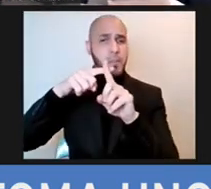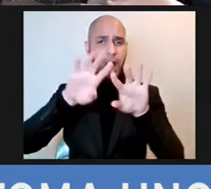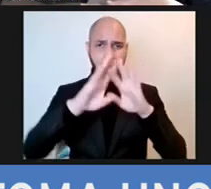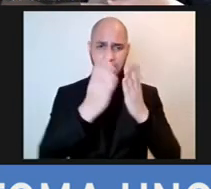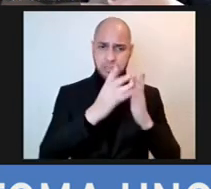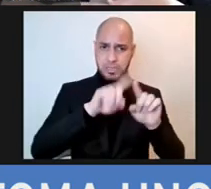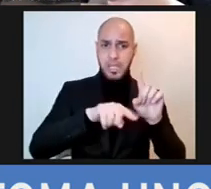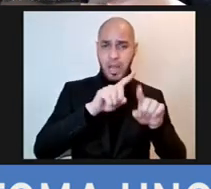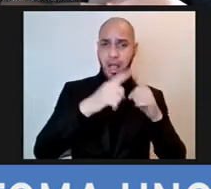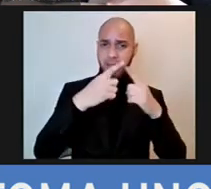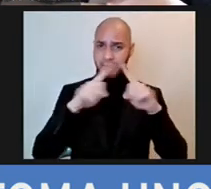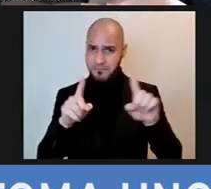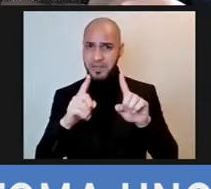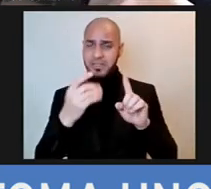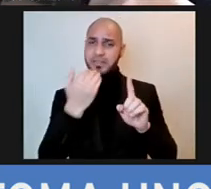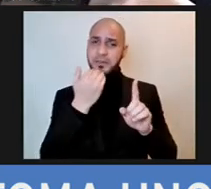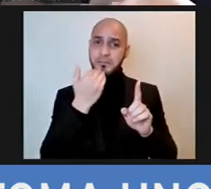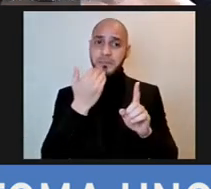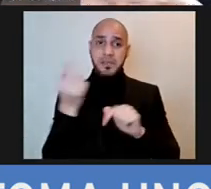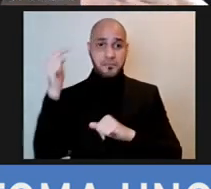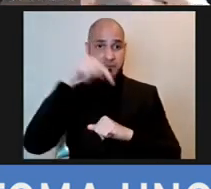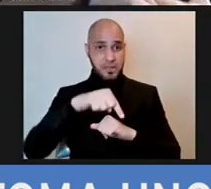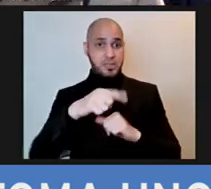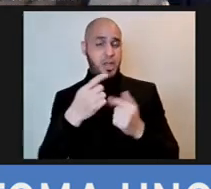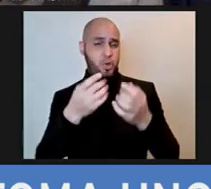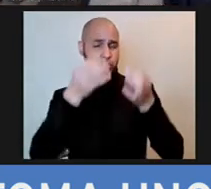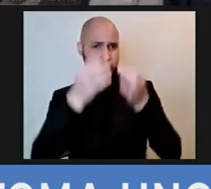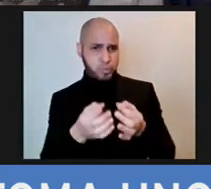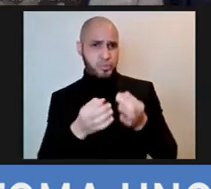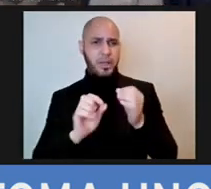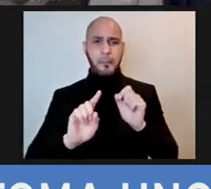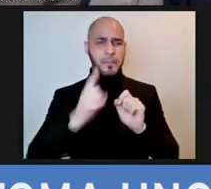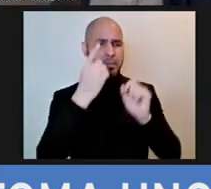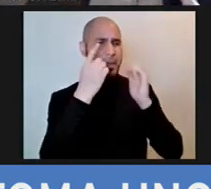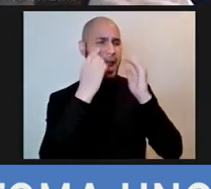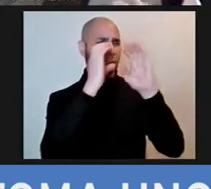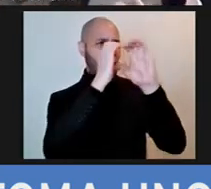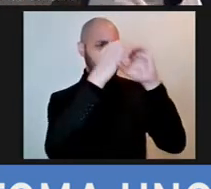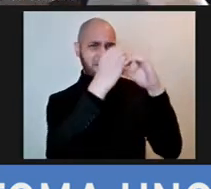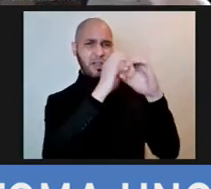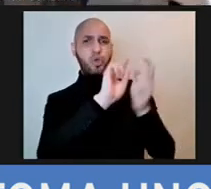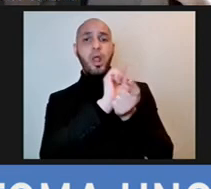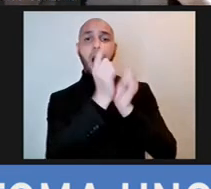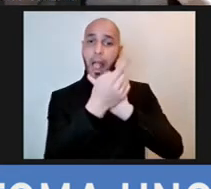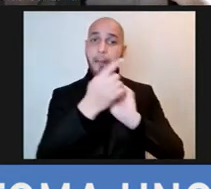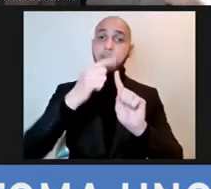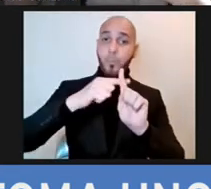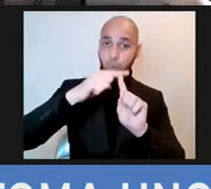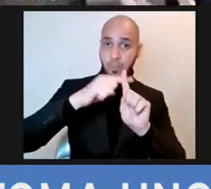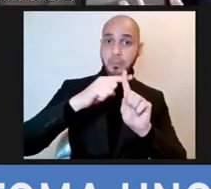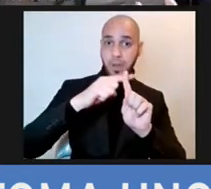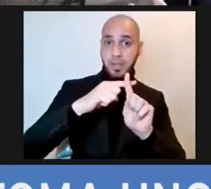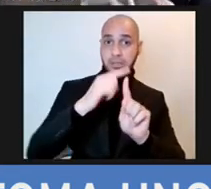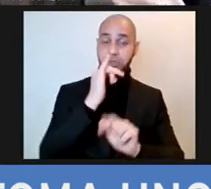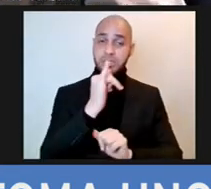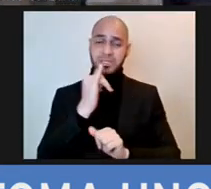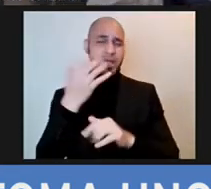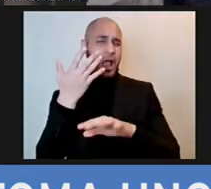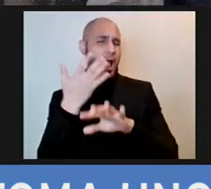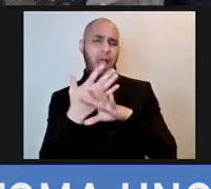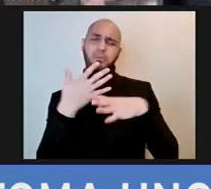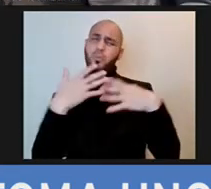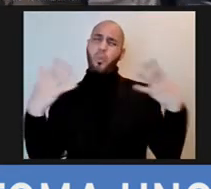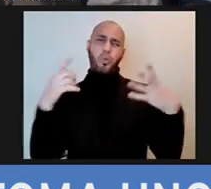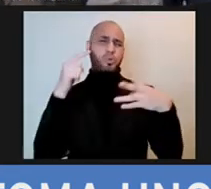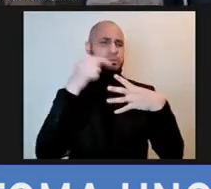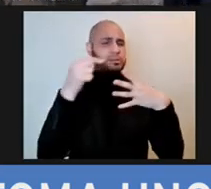Tierra, ellos también se vinieron a constituir como una especie de primer observatorio de cambio climático. De modo que hay muchos elementos